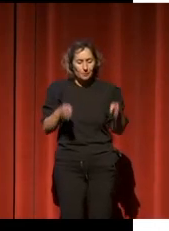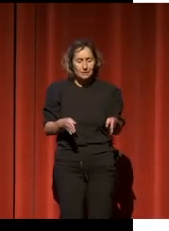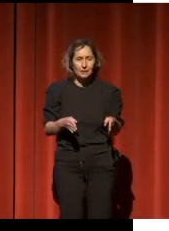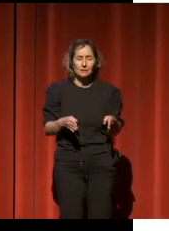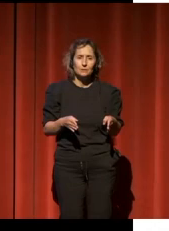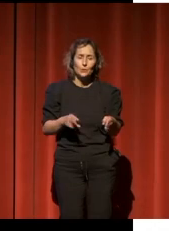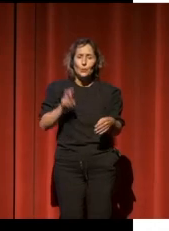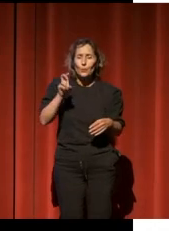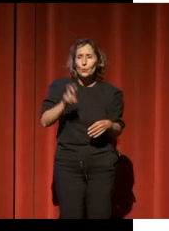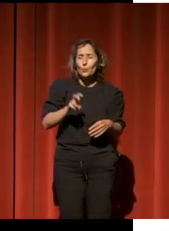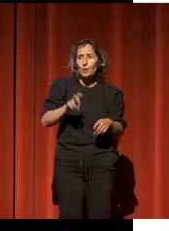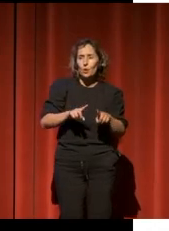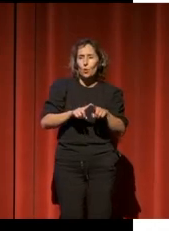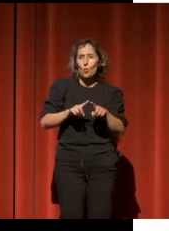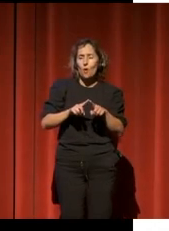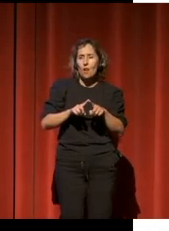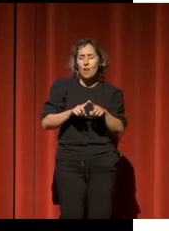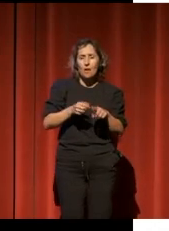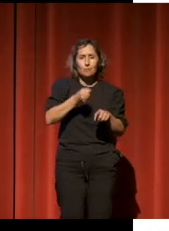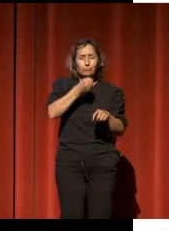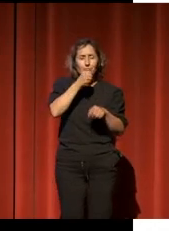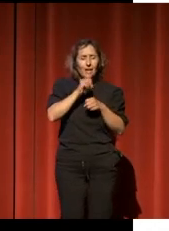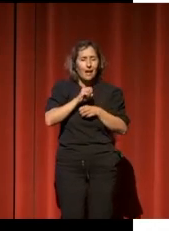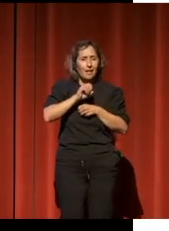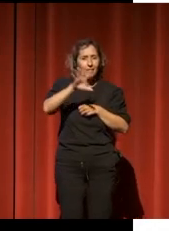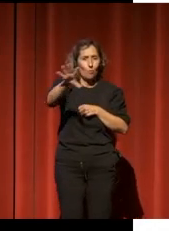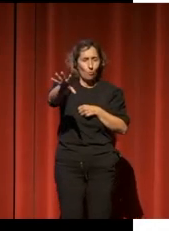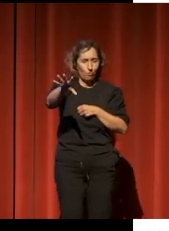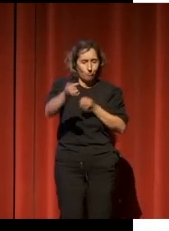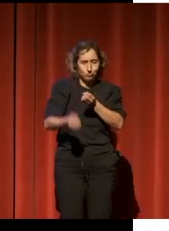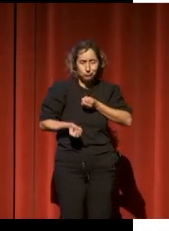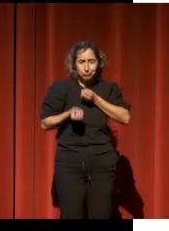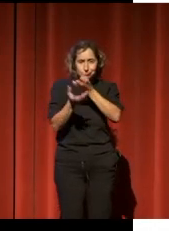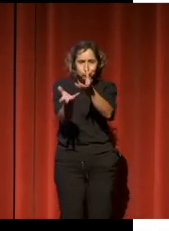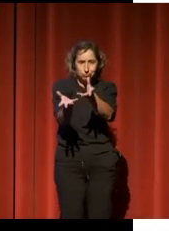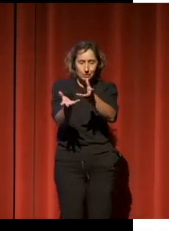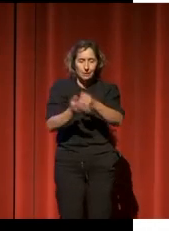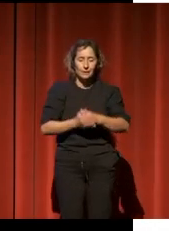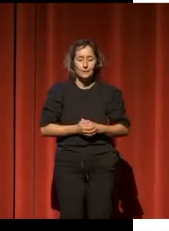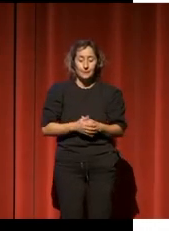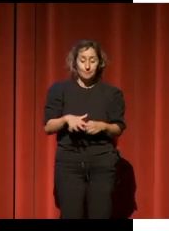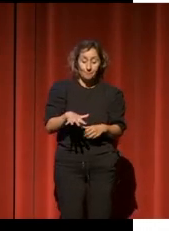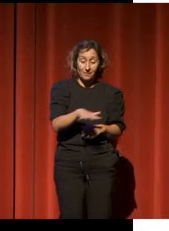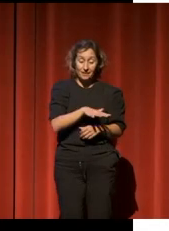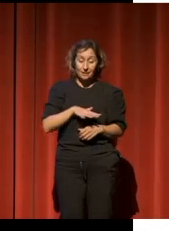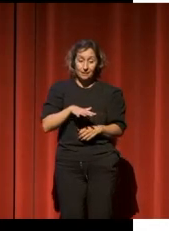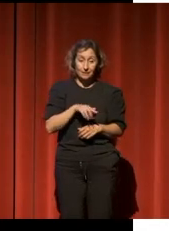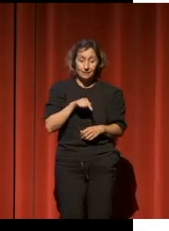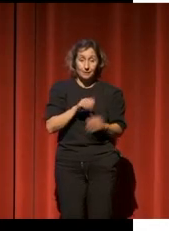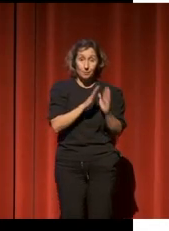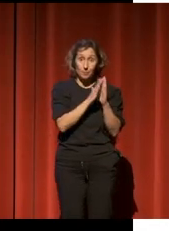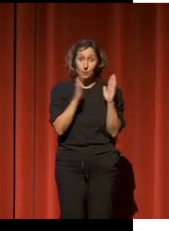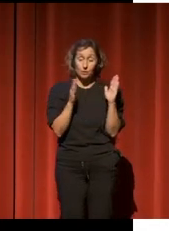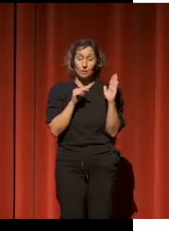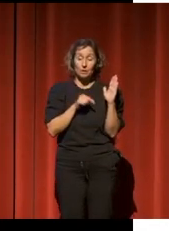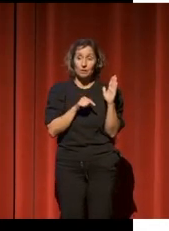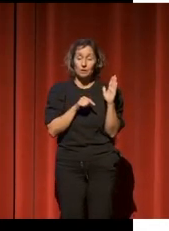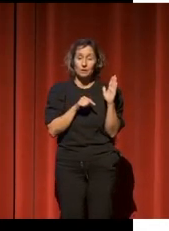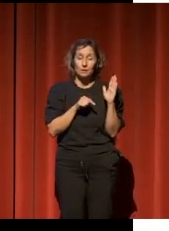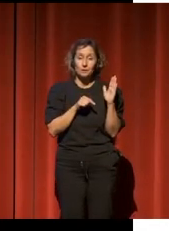como como un altavoz de la de la biblioteca no como un espacio donde la biblioteca